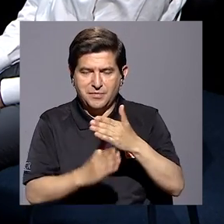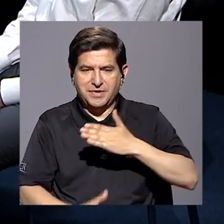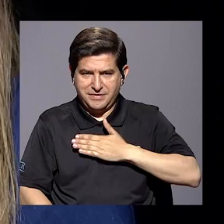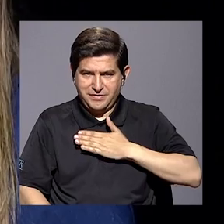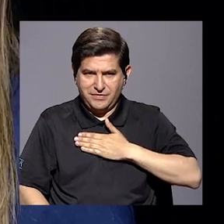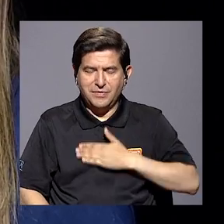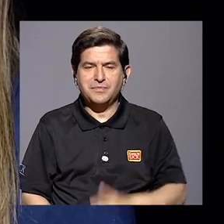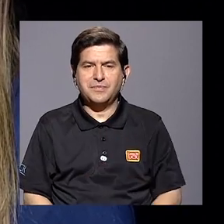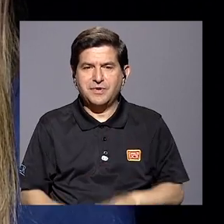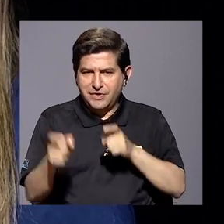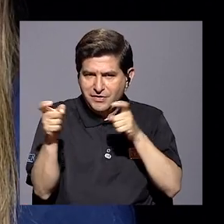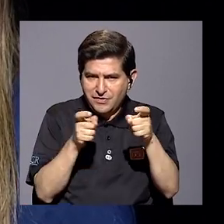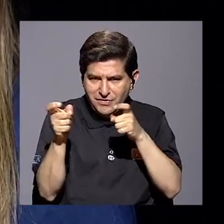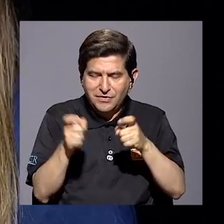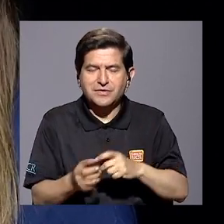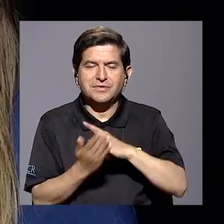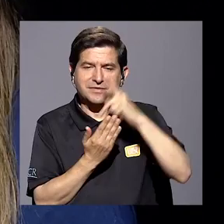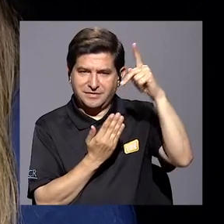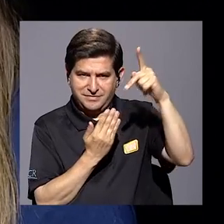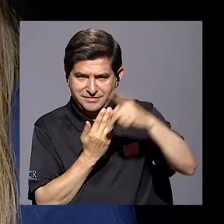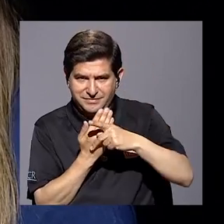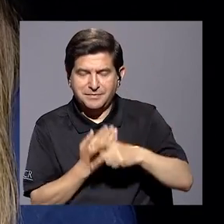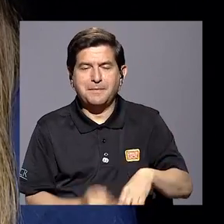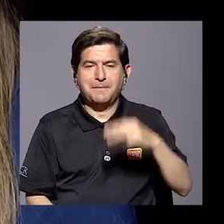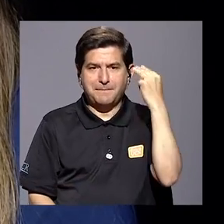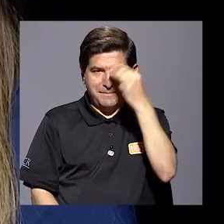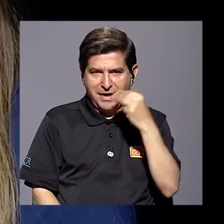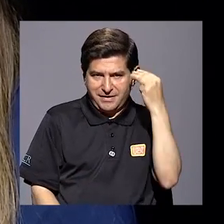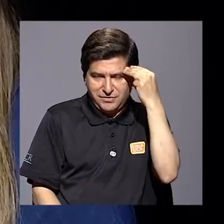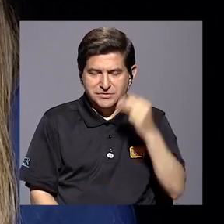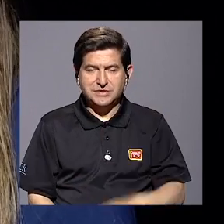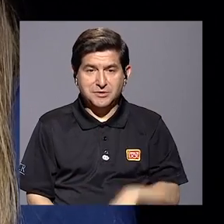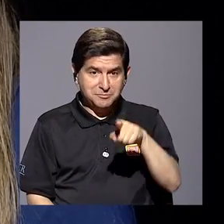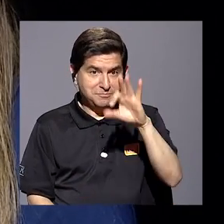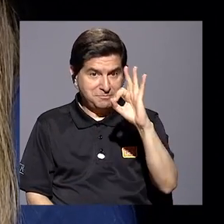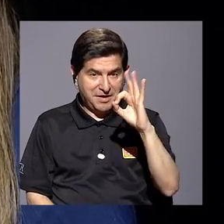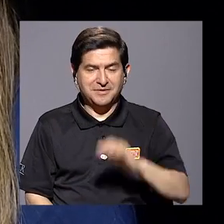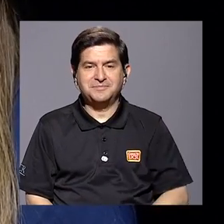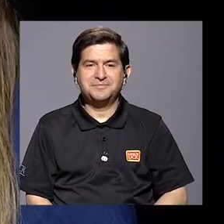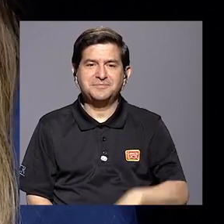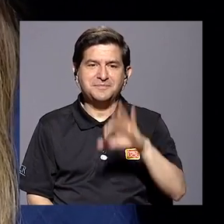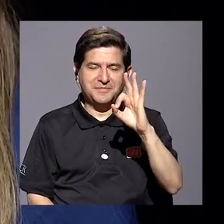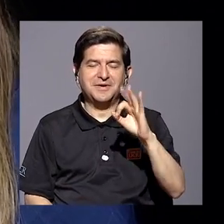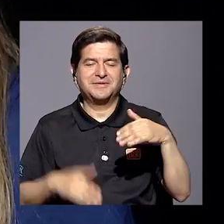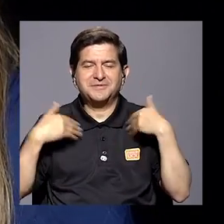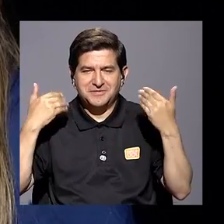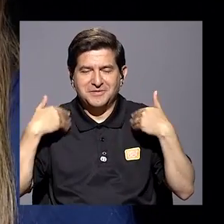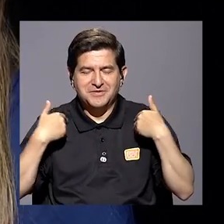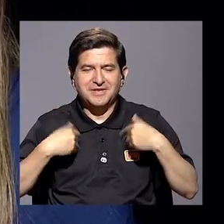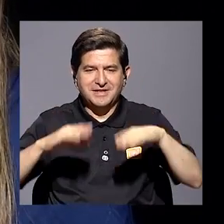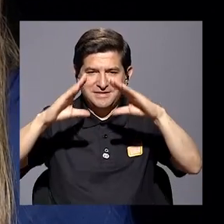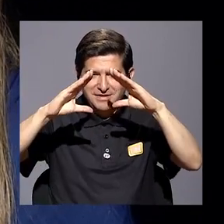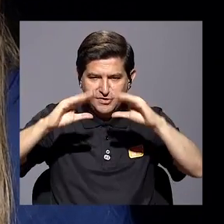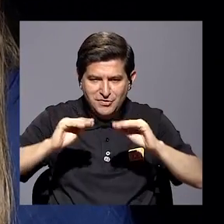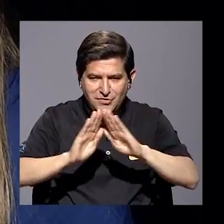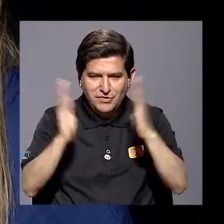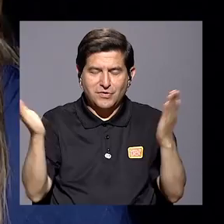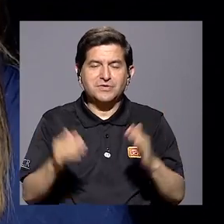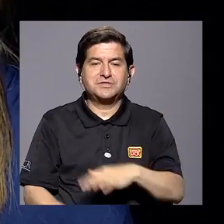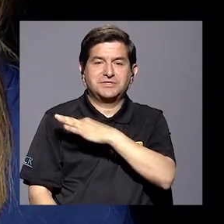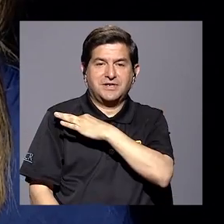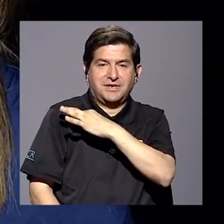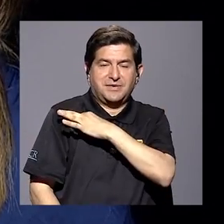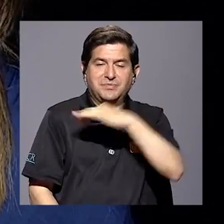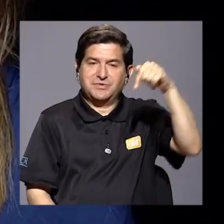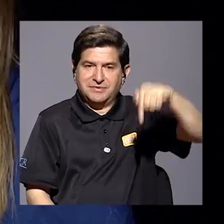criterio na para todo lo que haremos en este programa que es maría josé iglesias como estan marion 6 bien muy contenta en la noche abierta y